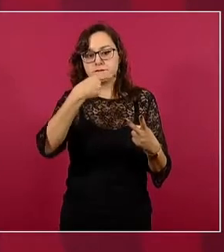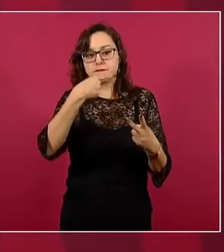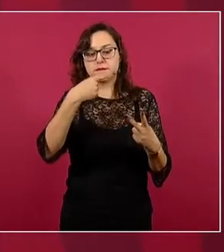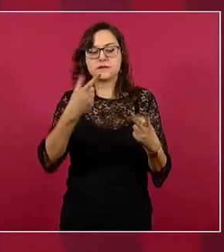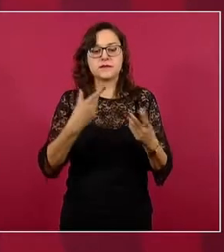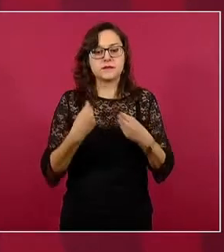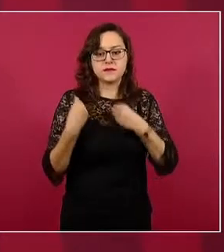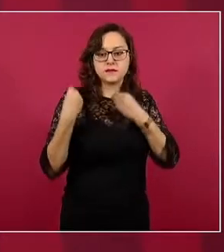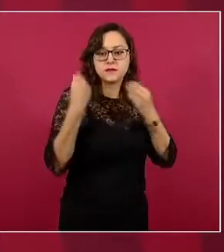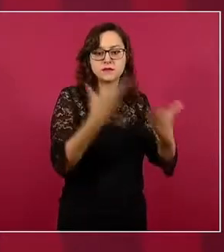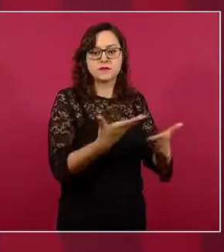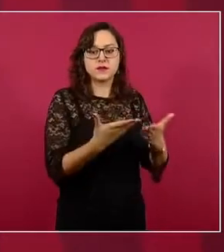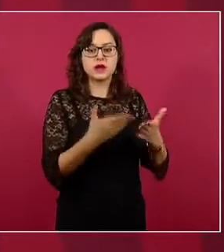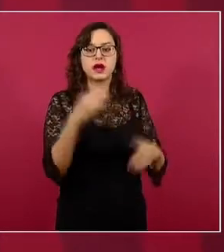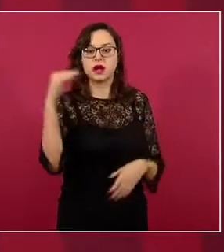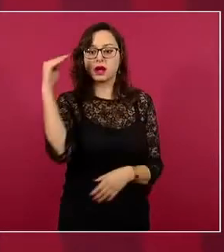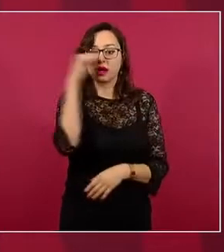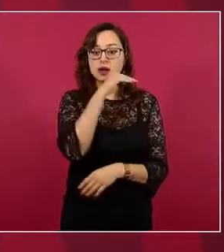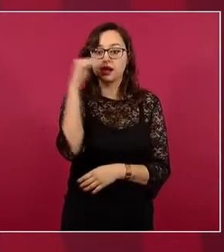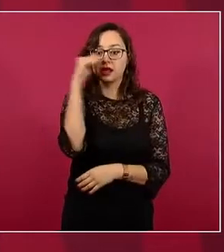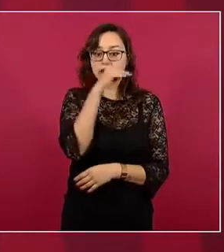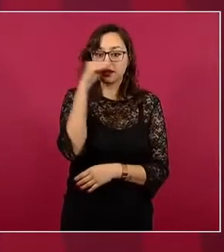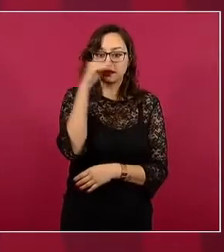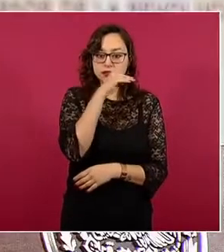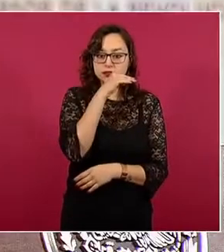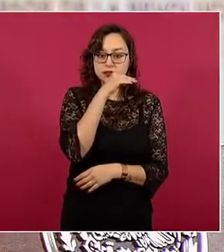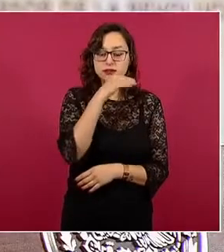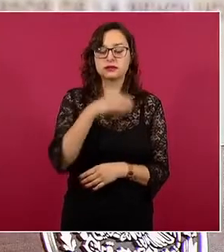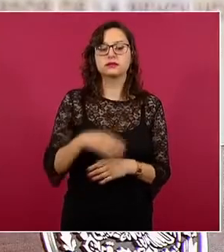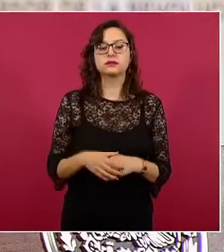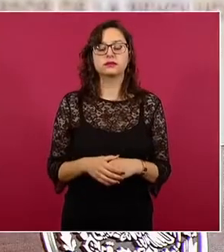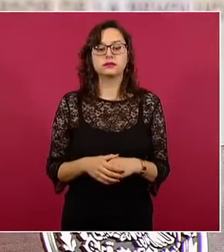se entreguen de manera gratuita,